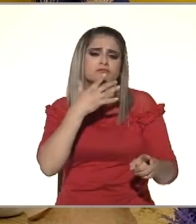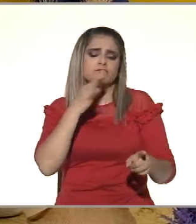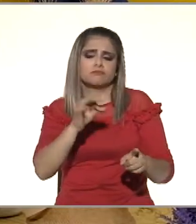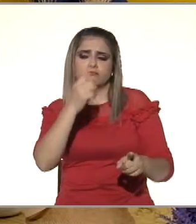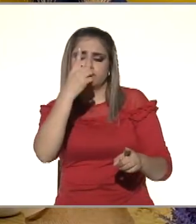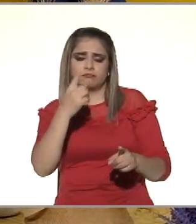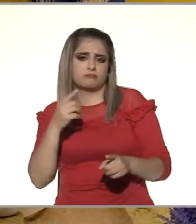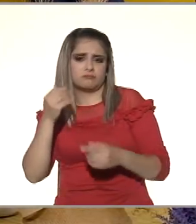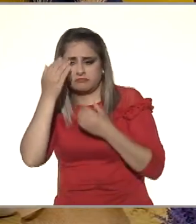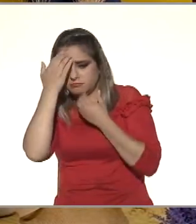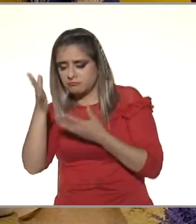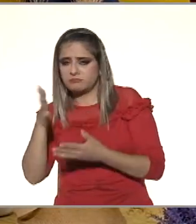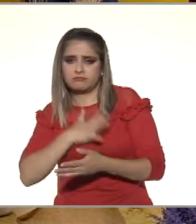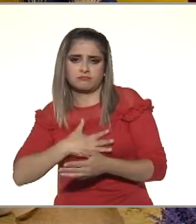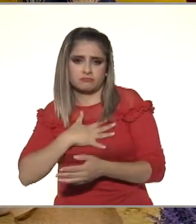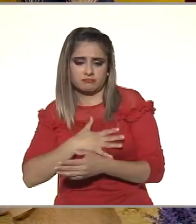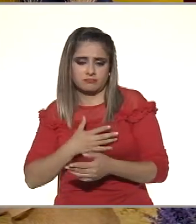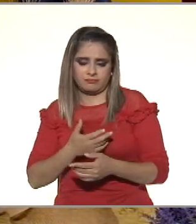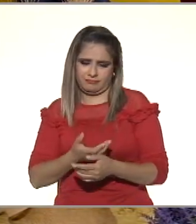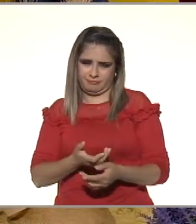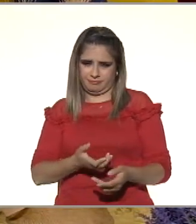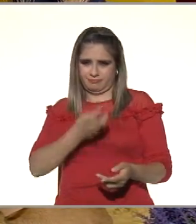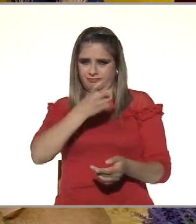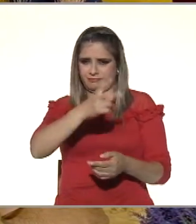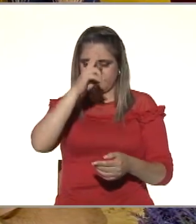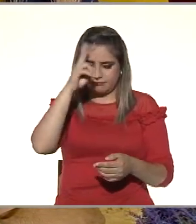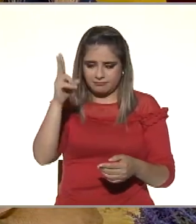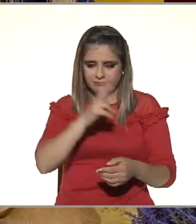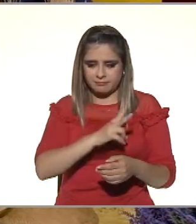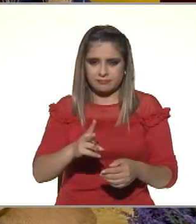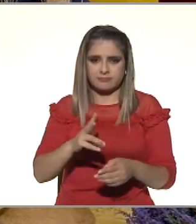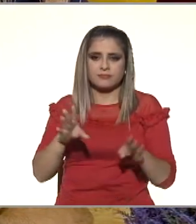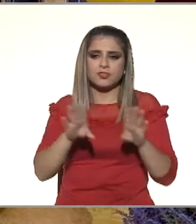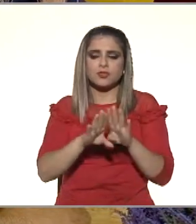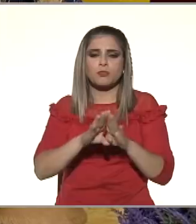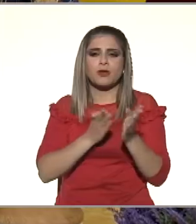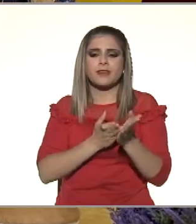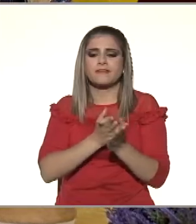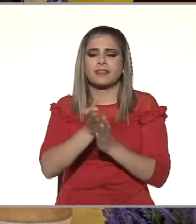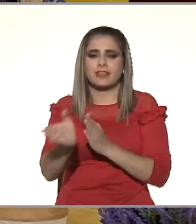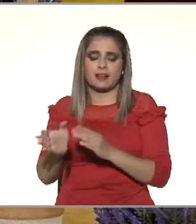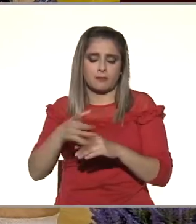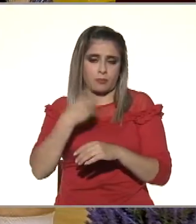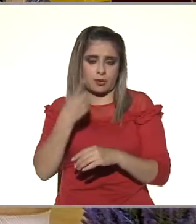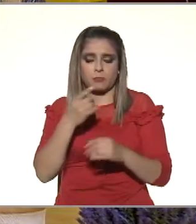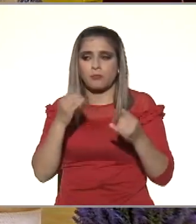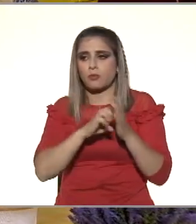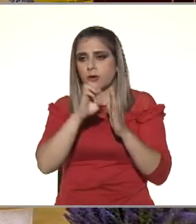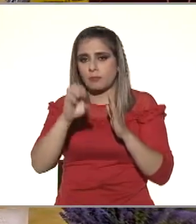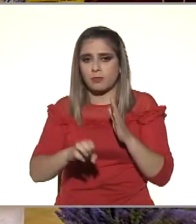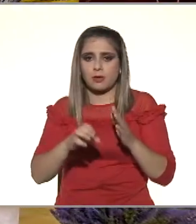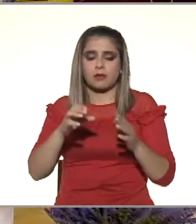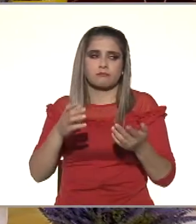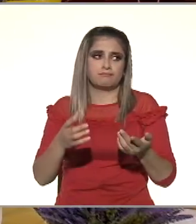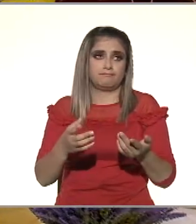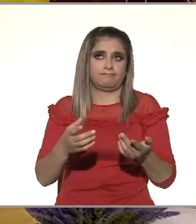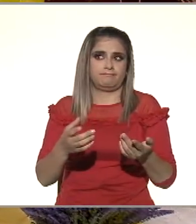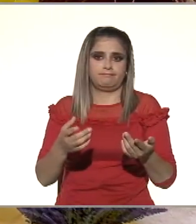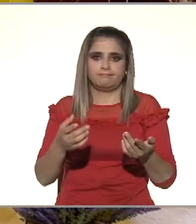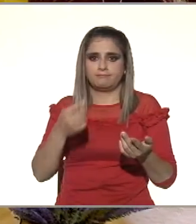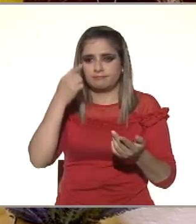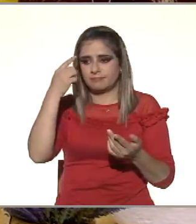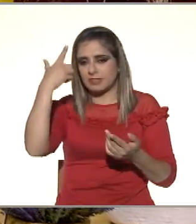importante, o no. Pero ahorita vean, te iba a decir, depende también mucho de cómo es la infidelidad, porque no es lo mismo una noche